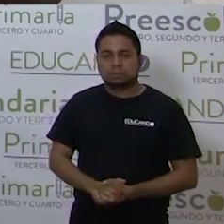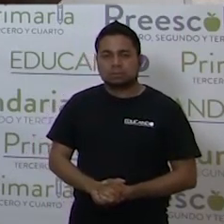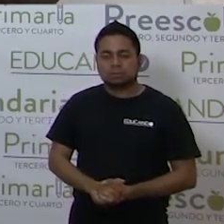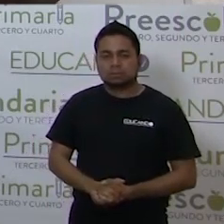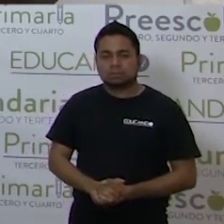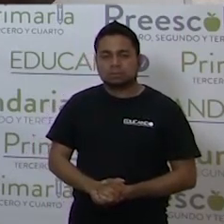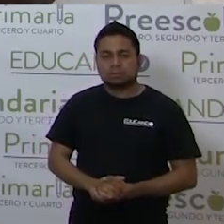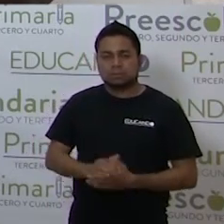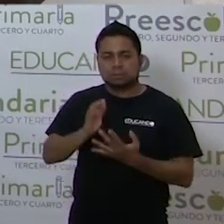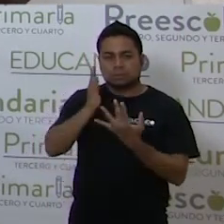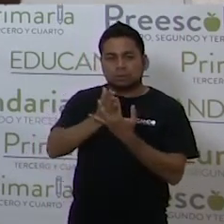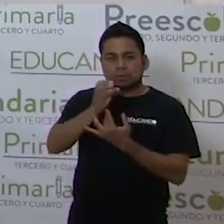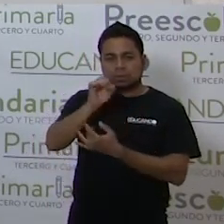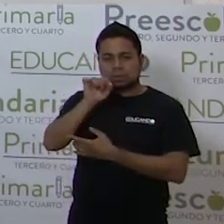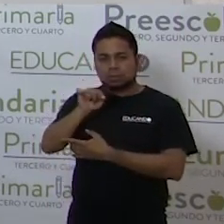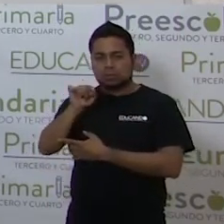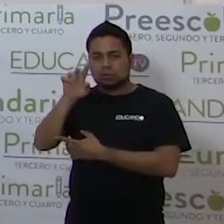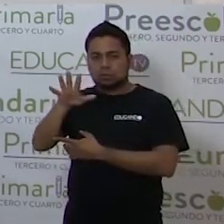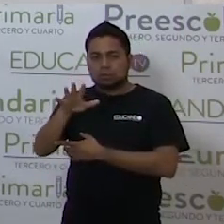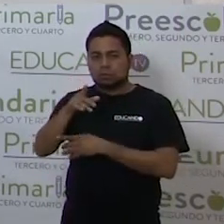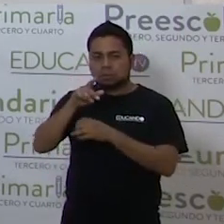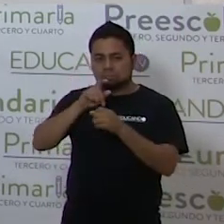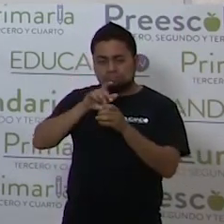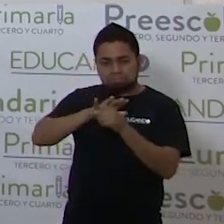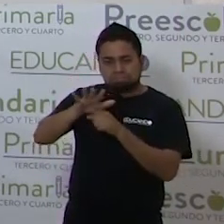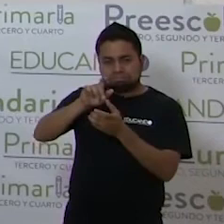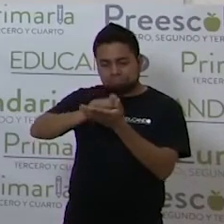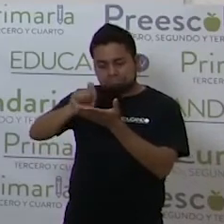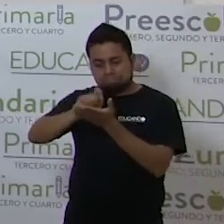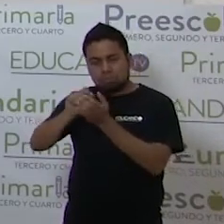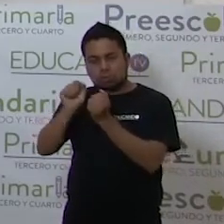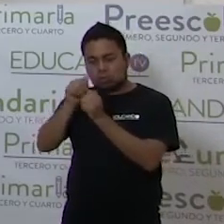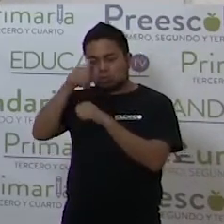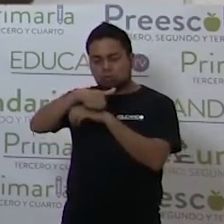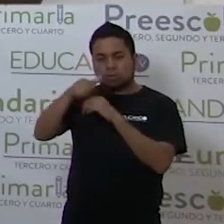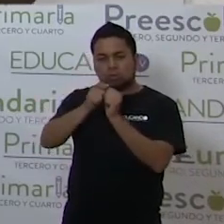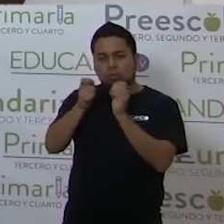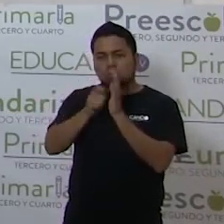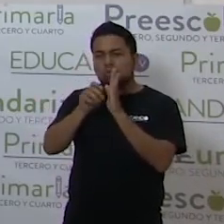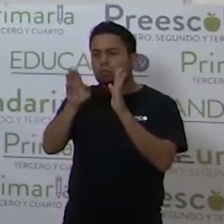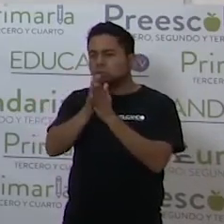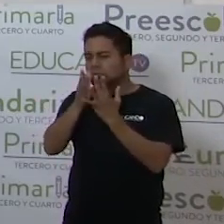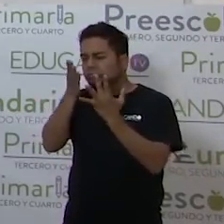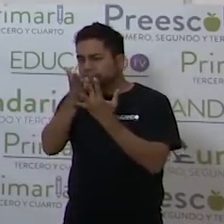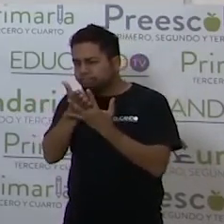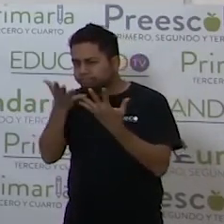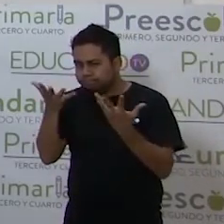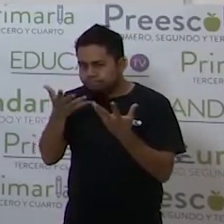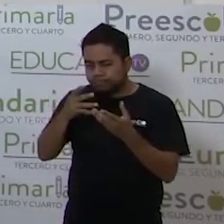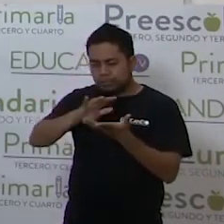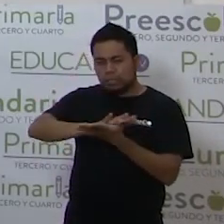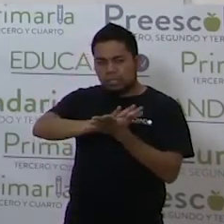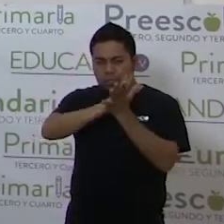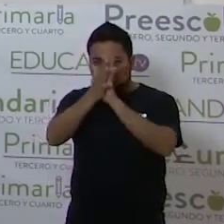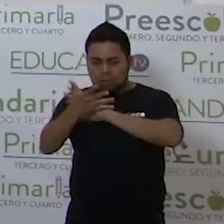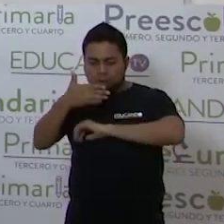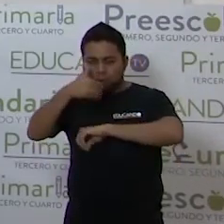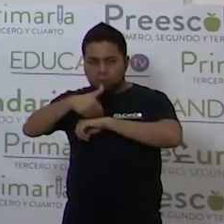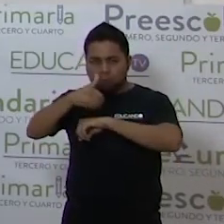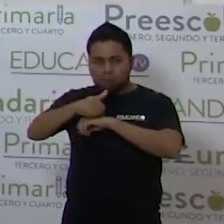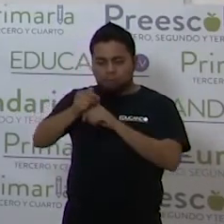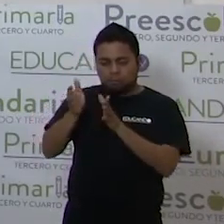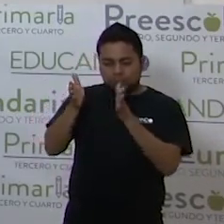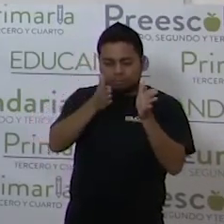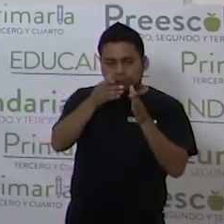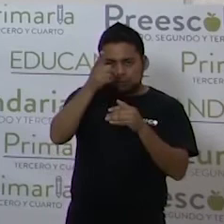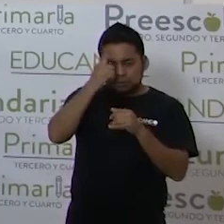entre 0.5 que hacemos cuando dividimos con decimales vamos a convertir el número de nuestro divisor